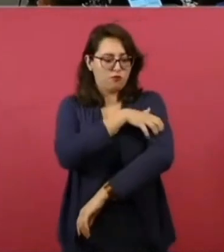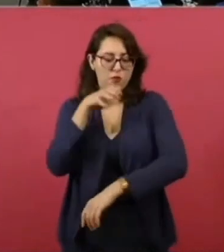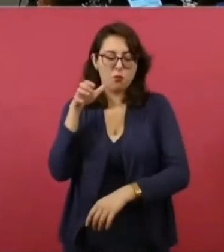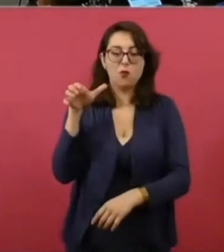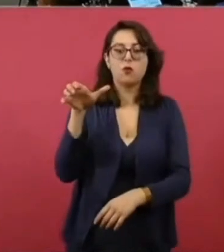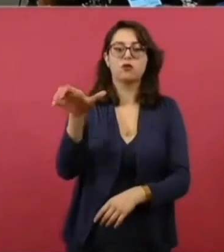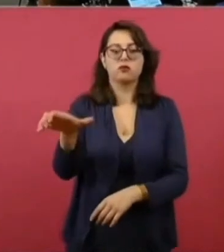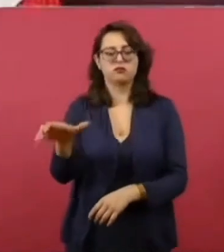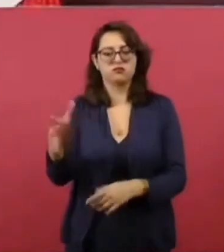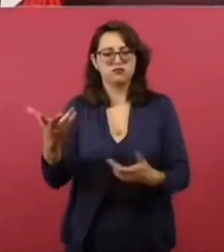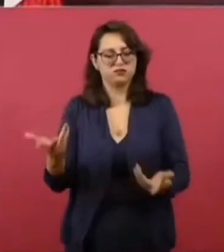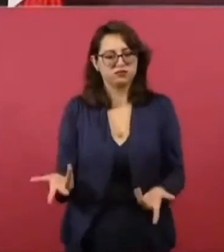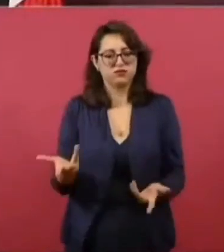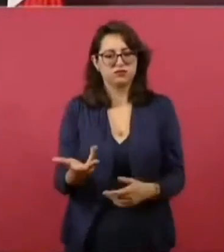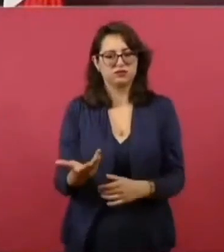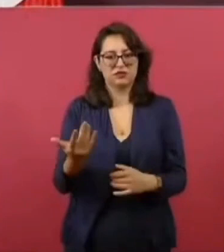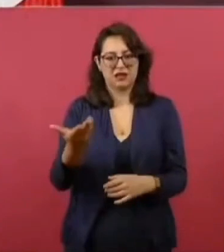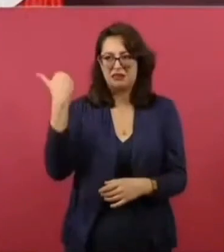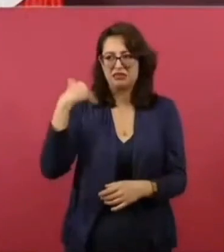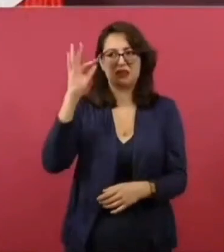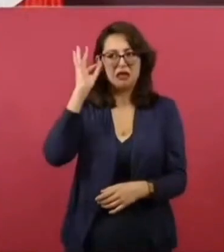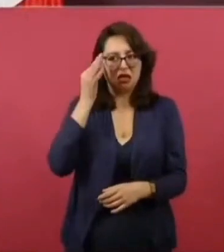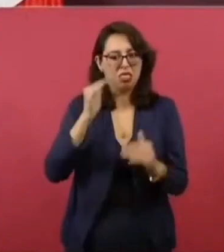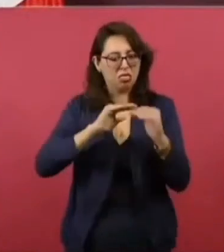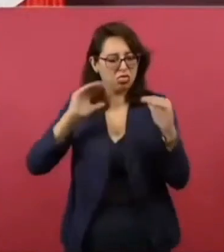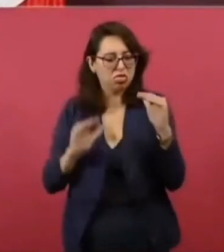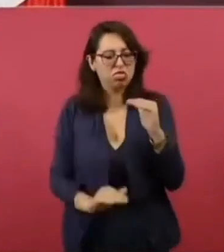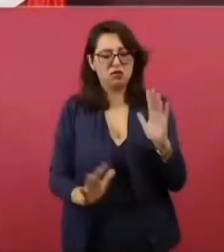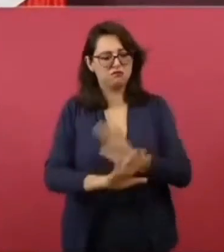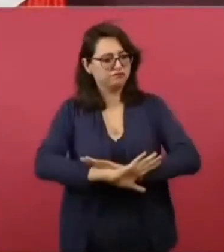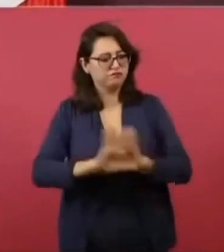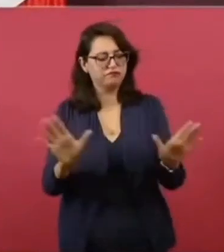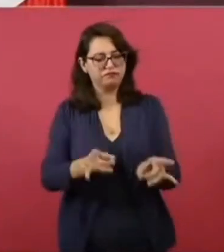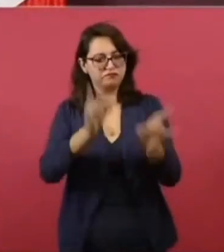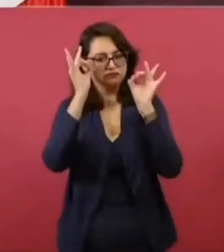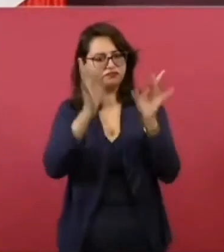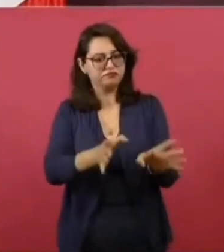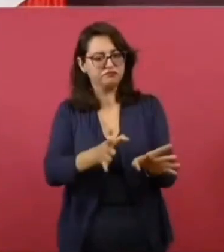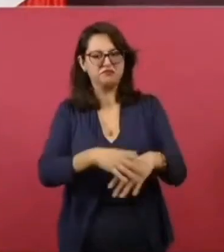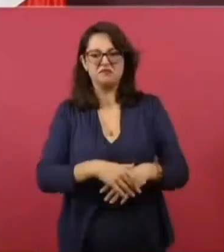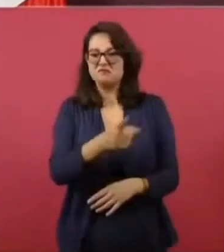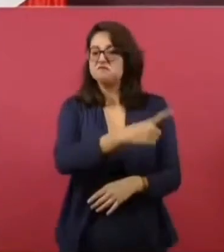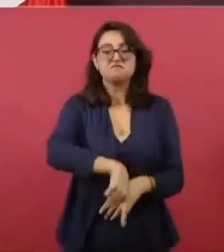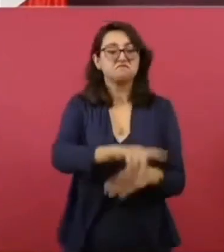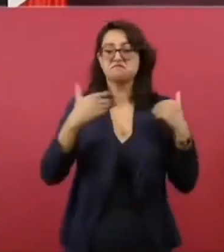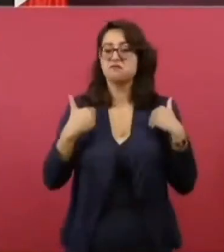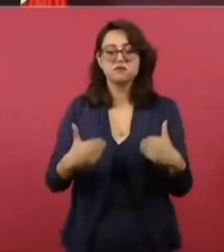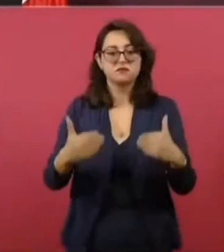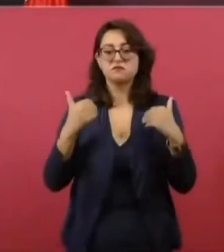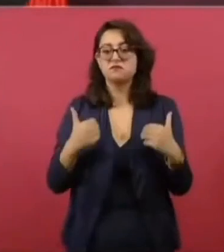empoderado y no quiere seguir siendo vasallo de nadie, los